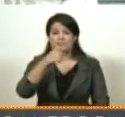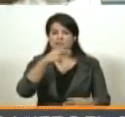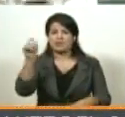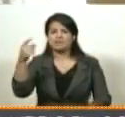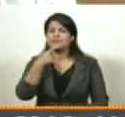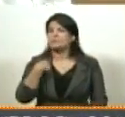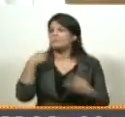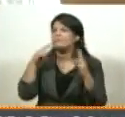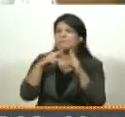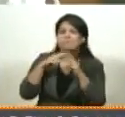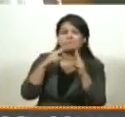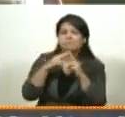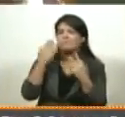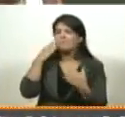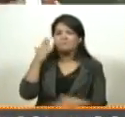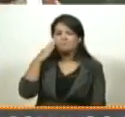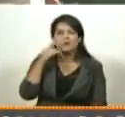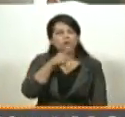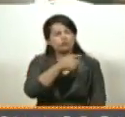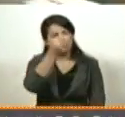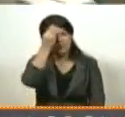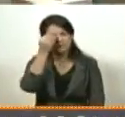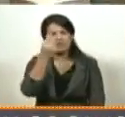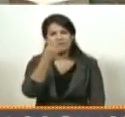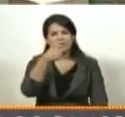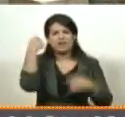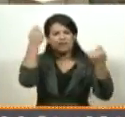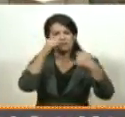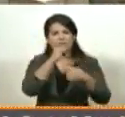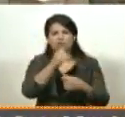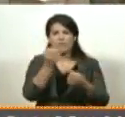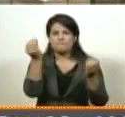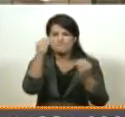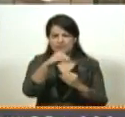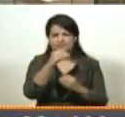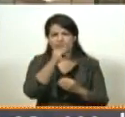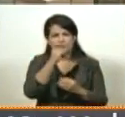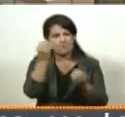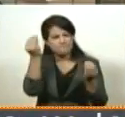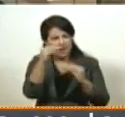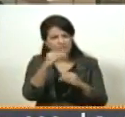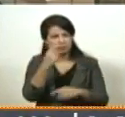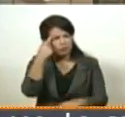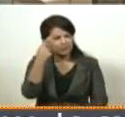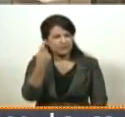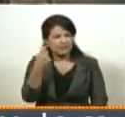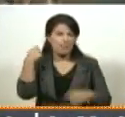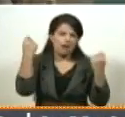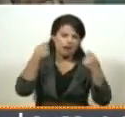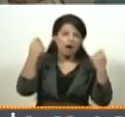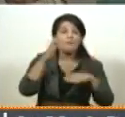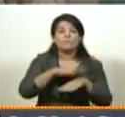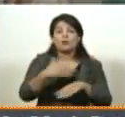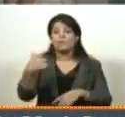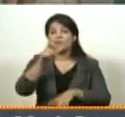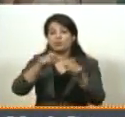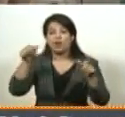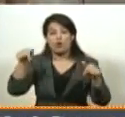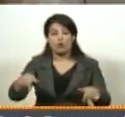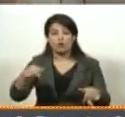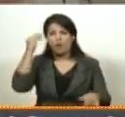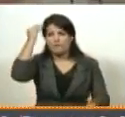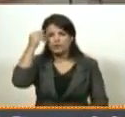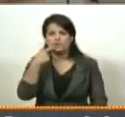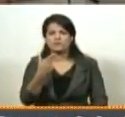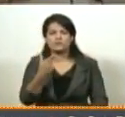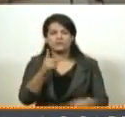con detalle. ¿Usted cree que hay que reforzar la campaña informativa tomando en cuenta lo que ha sido la opinión de los electores hoy y cómo se